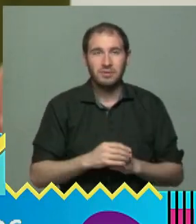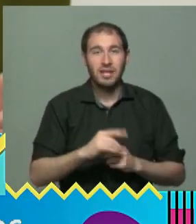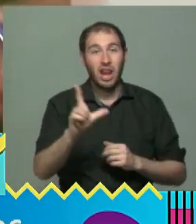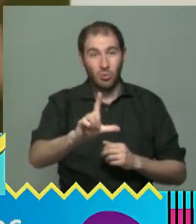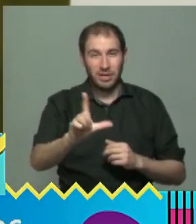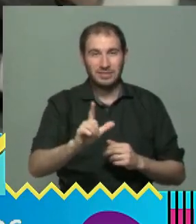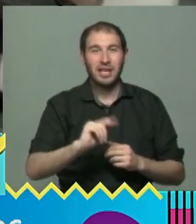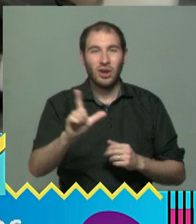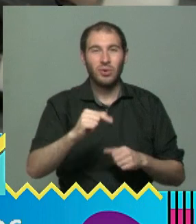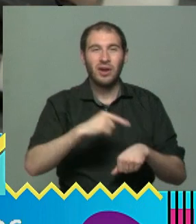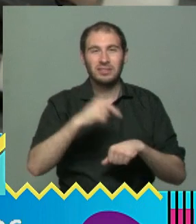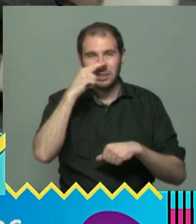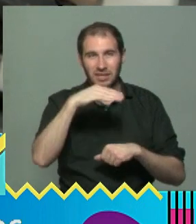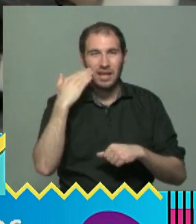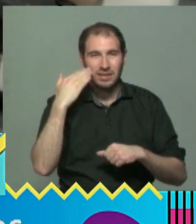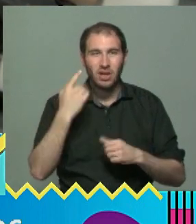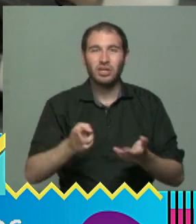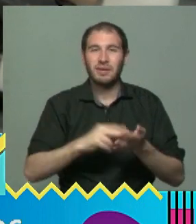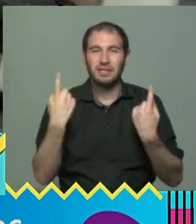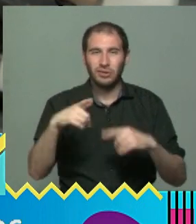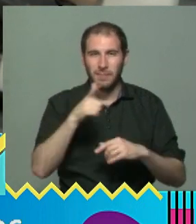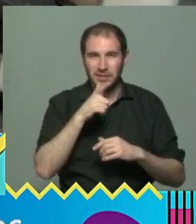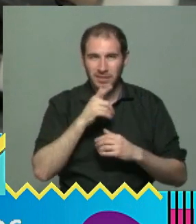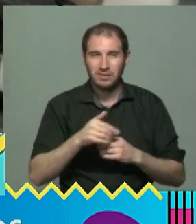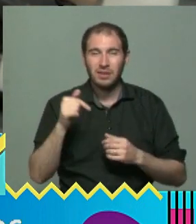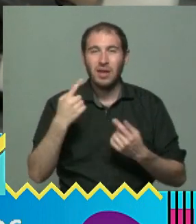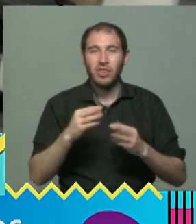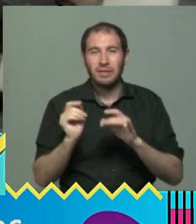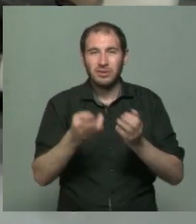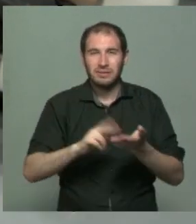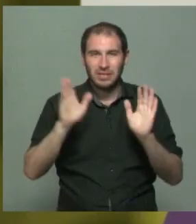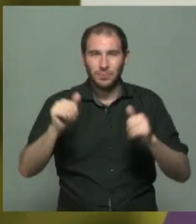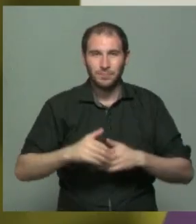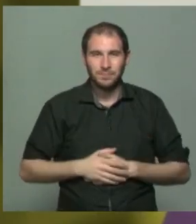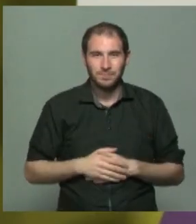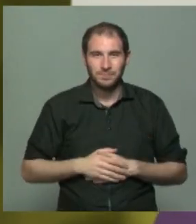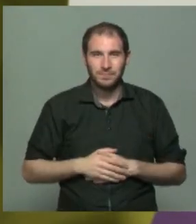el lunes a las 19 horas con un nuevo Distintos Parecidos y un nuevo debate. Chau, chau.